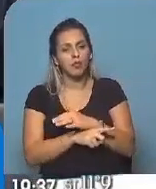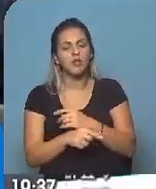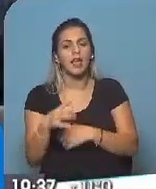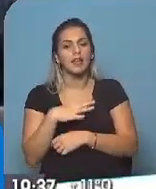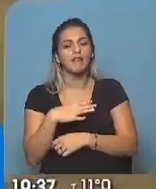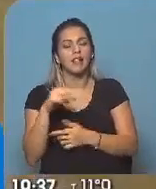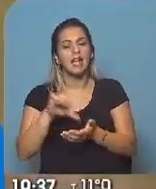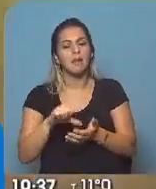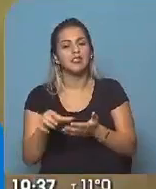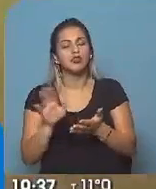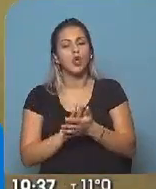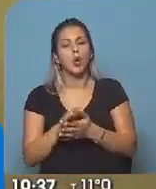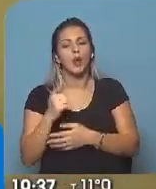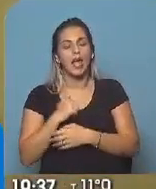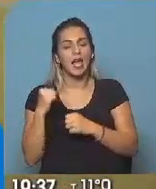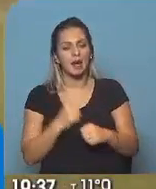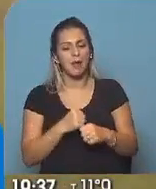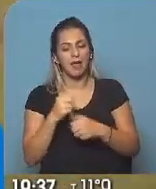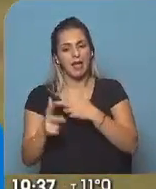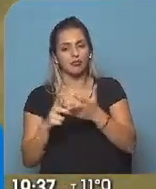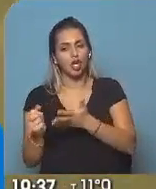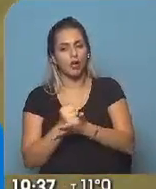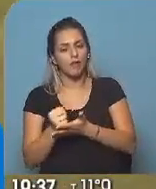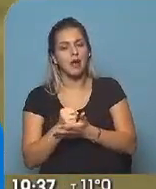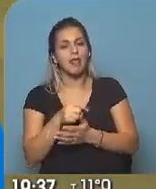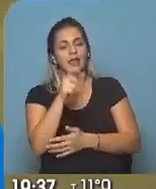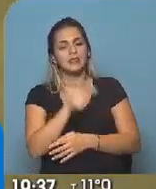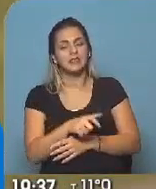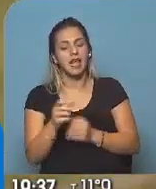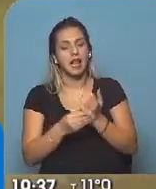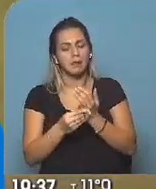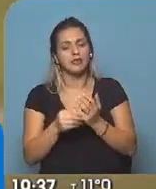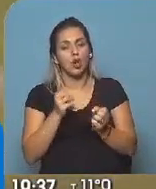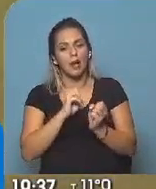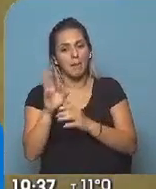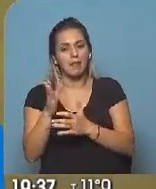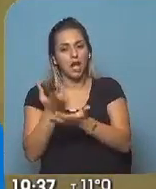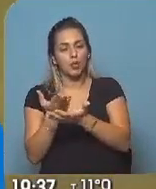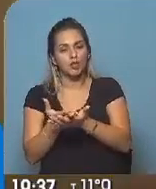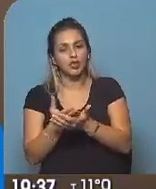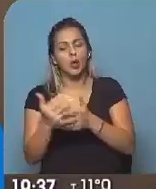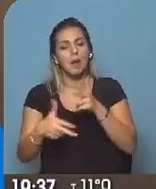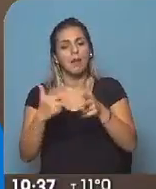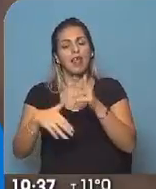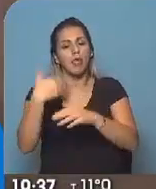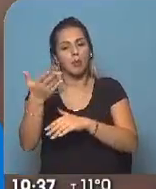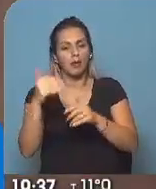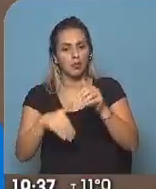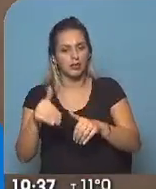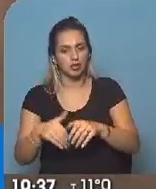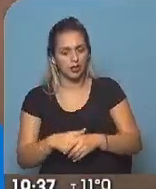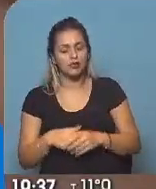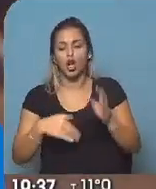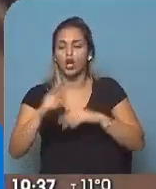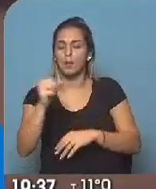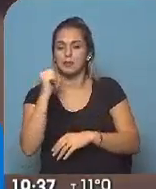país en cuanto a las Fuerzas Armadas y que acaba de confirmarnos el ministro? Van a mandar un proyecto, pero para tratar después de las elecciones. Lo más